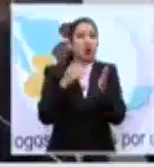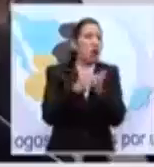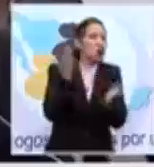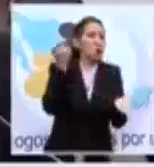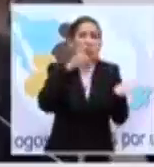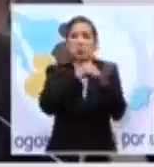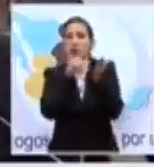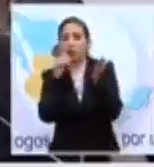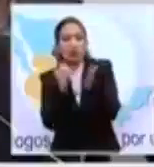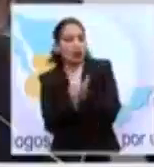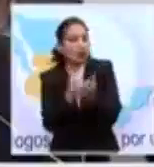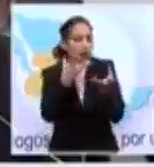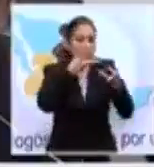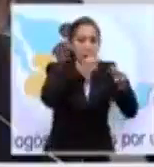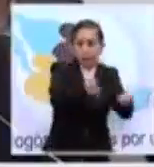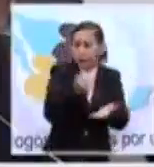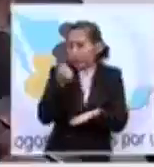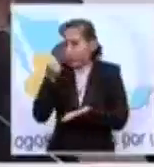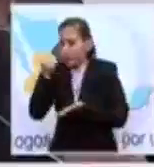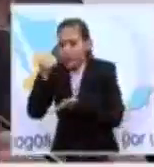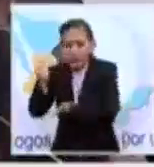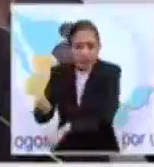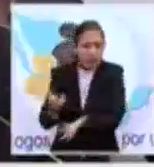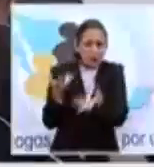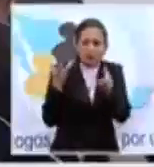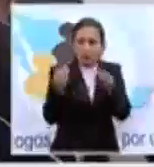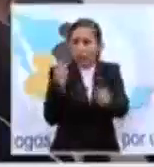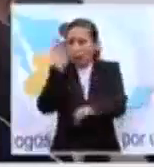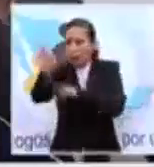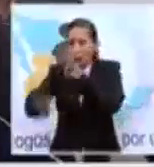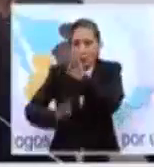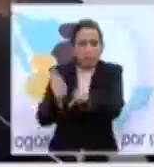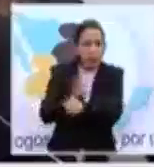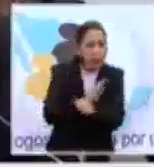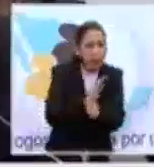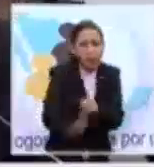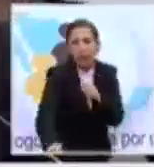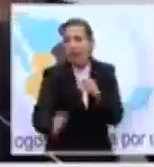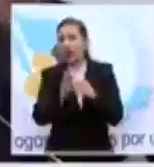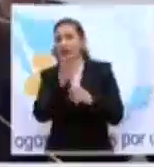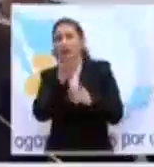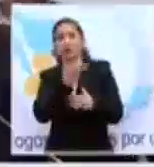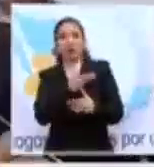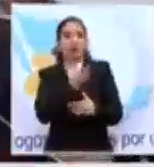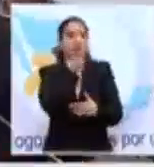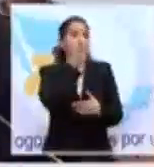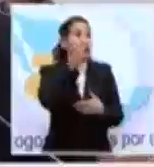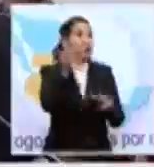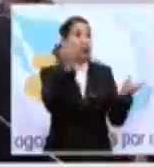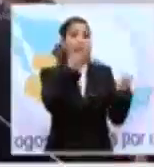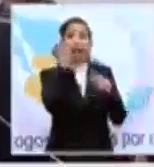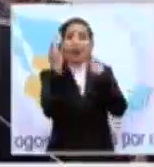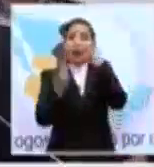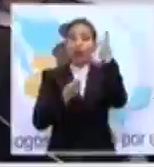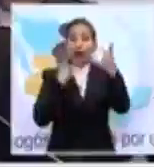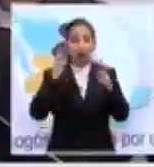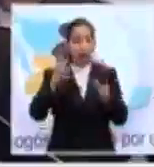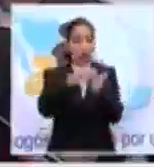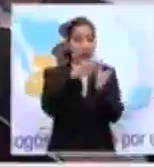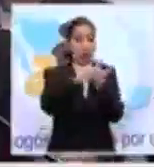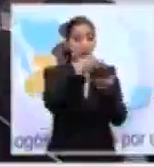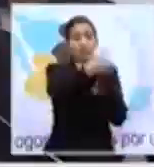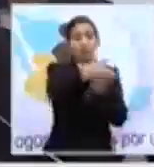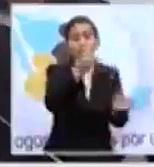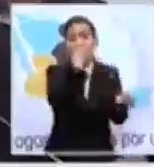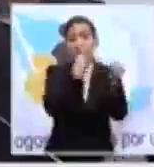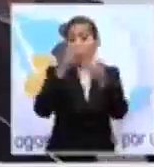miles de millones que se van a gastar, millones de beneficiarios. Llegamos a decir que por el hecho de repartirles despensas o